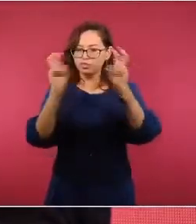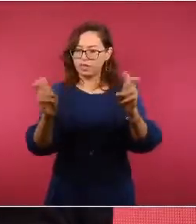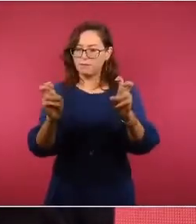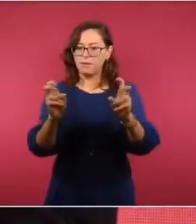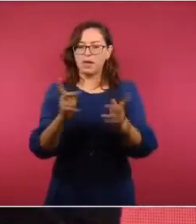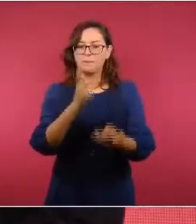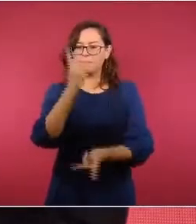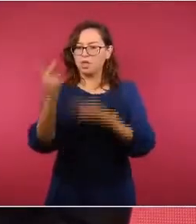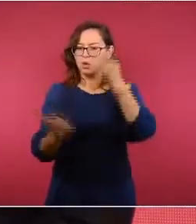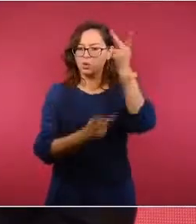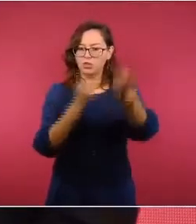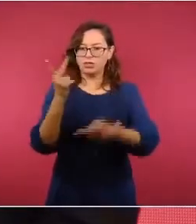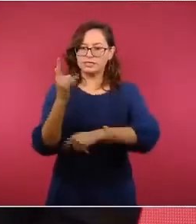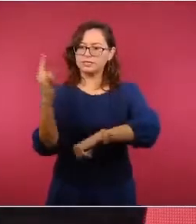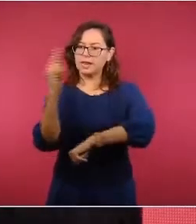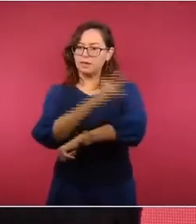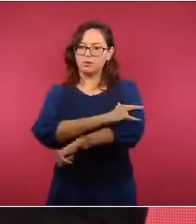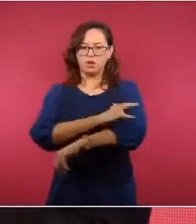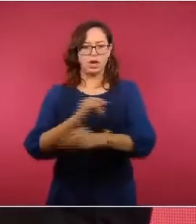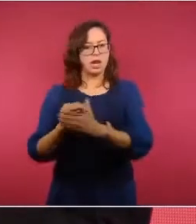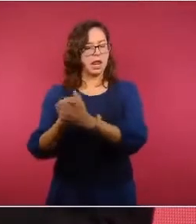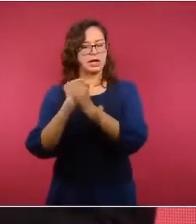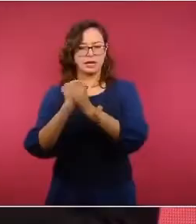rifa, y